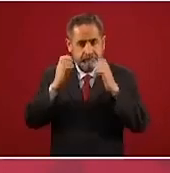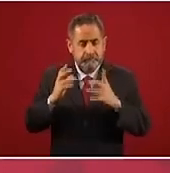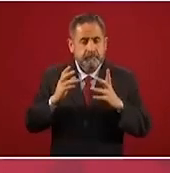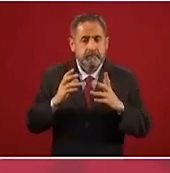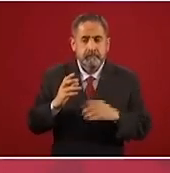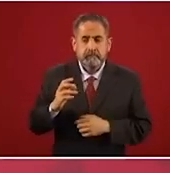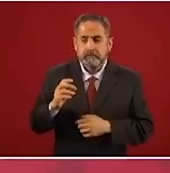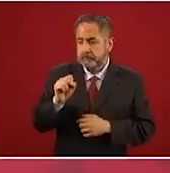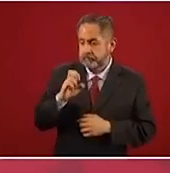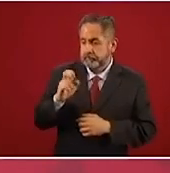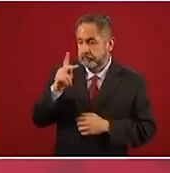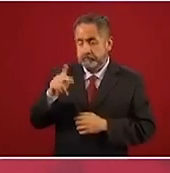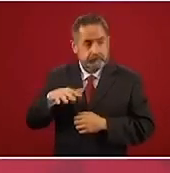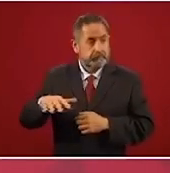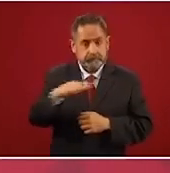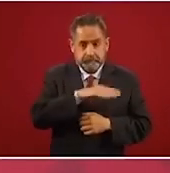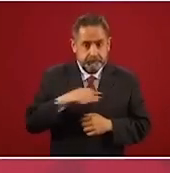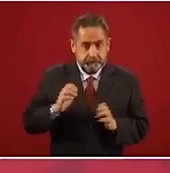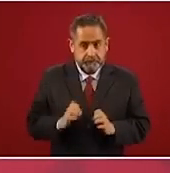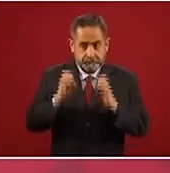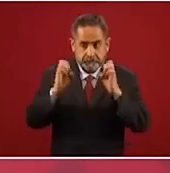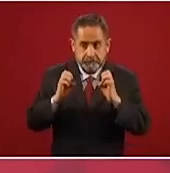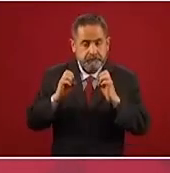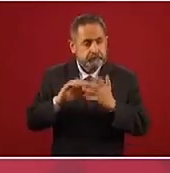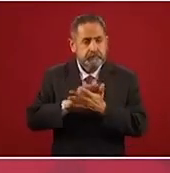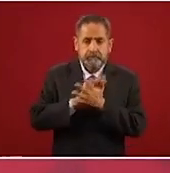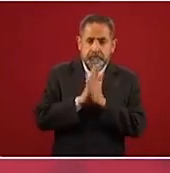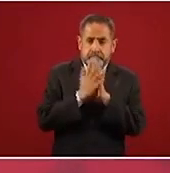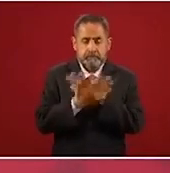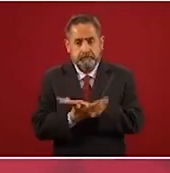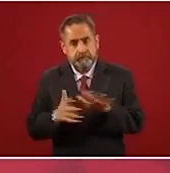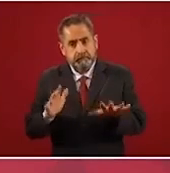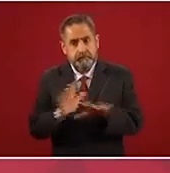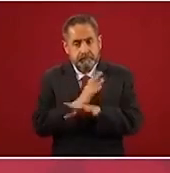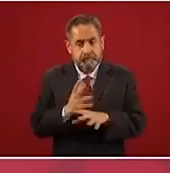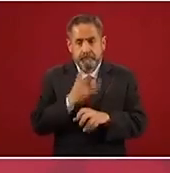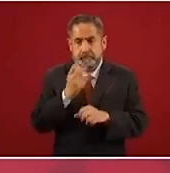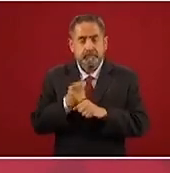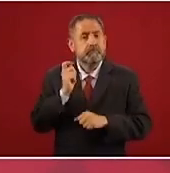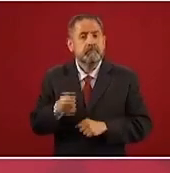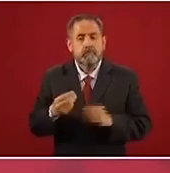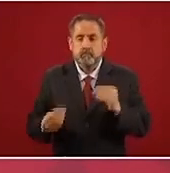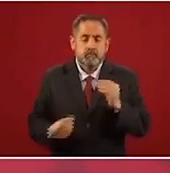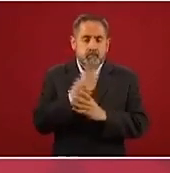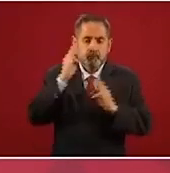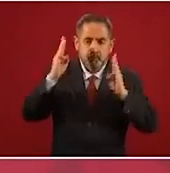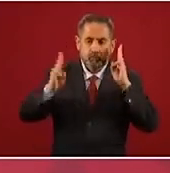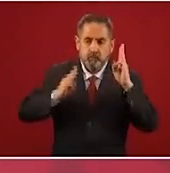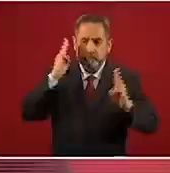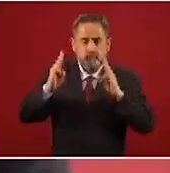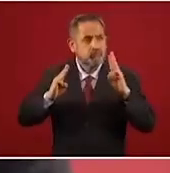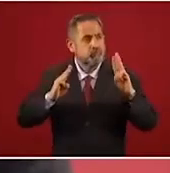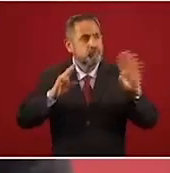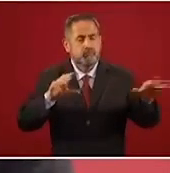de la Secretaría de Educación se va a convertir en un museo del